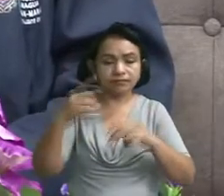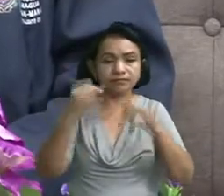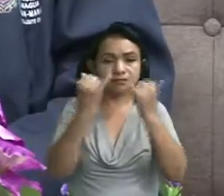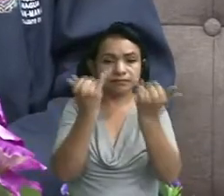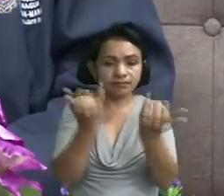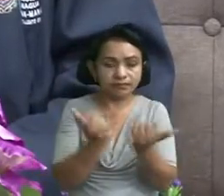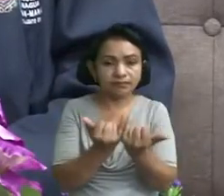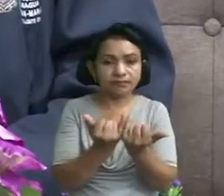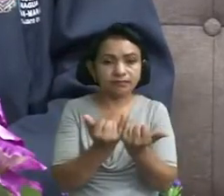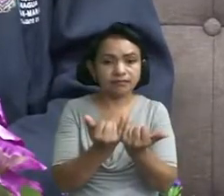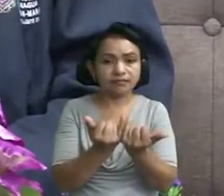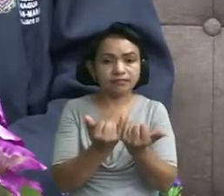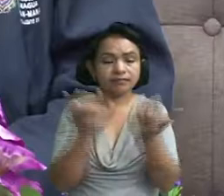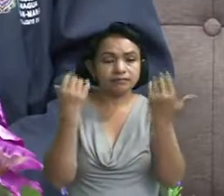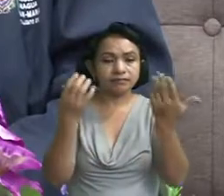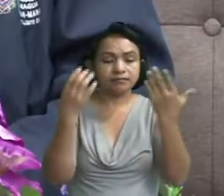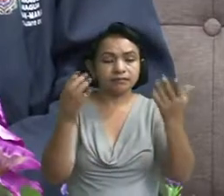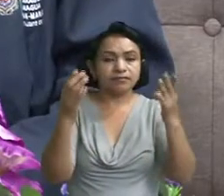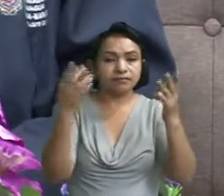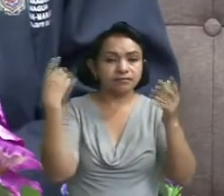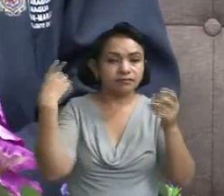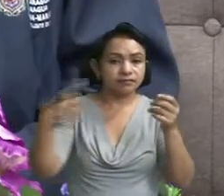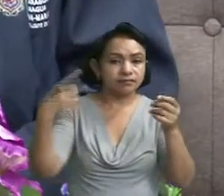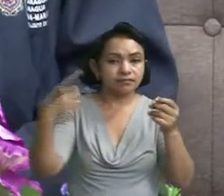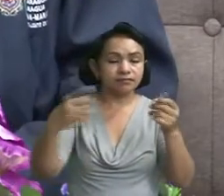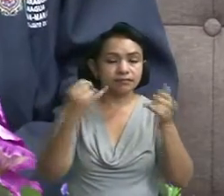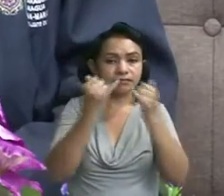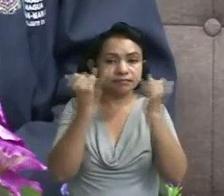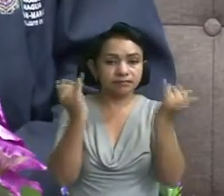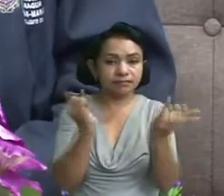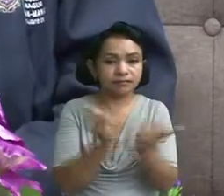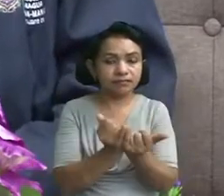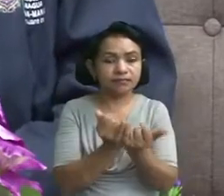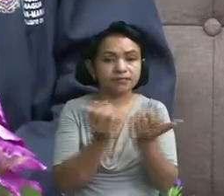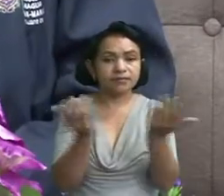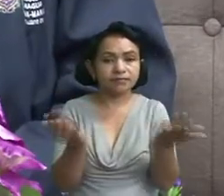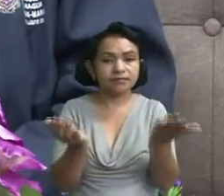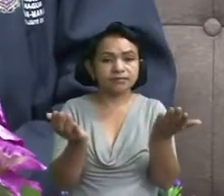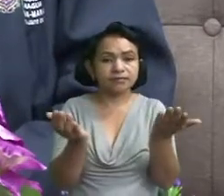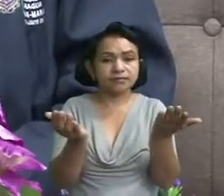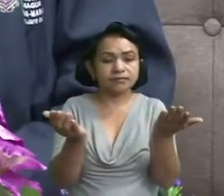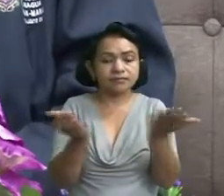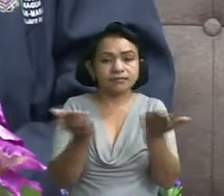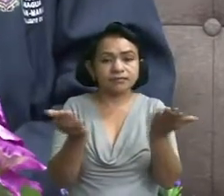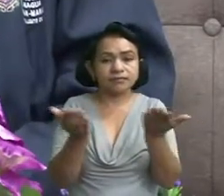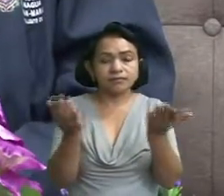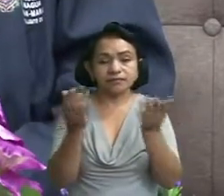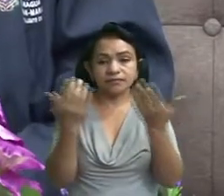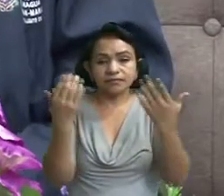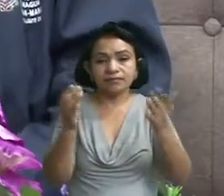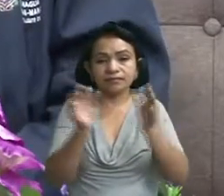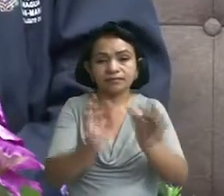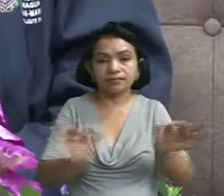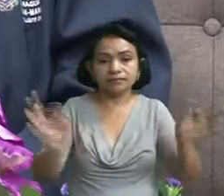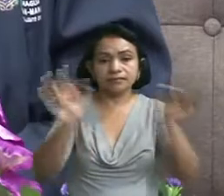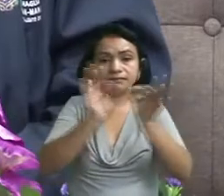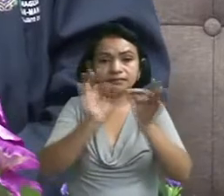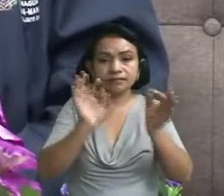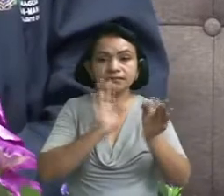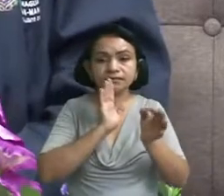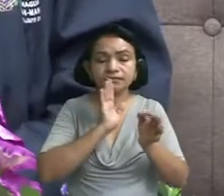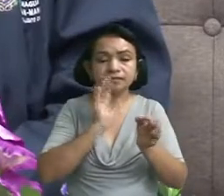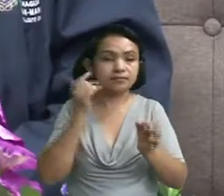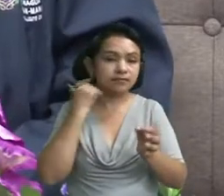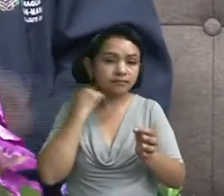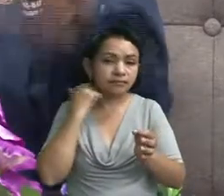nos guiamos por esos principios del derecho internacional. Y somos coherentes precisamente con esos principios, y nuestra política exterior siempre ha